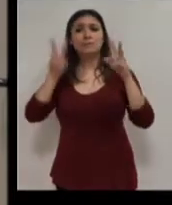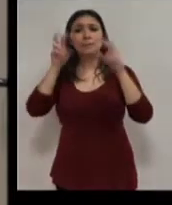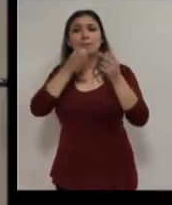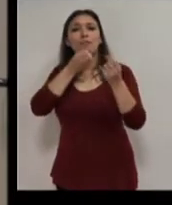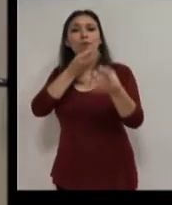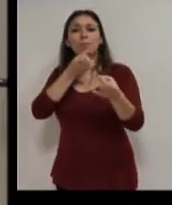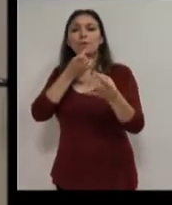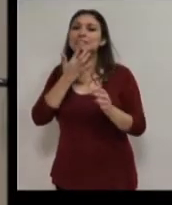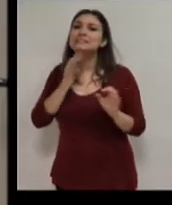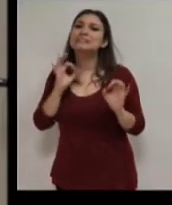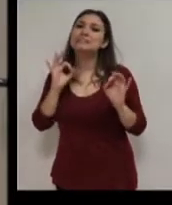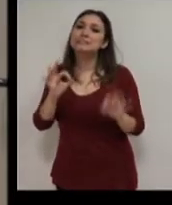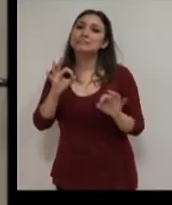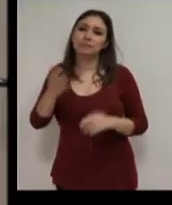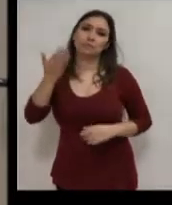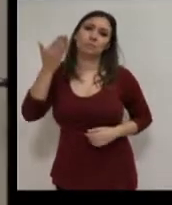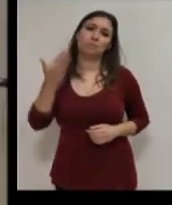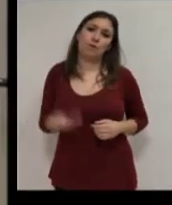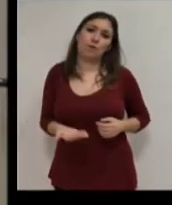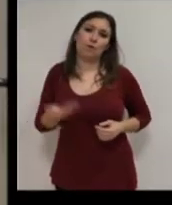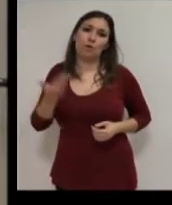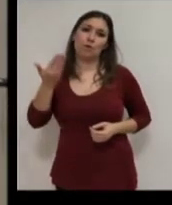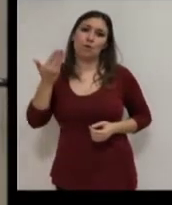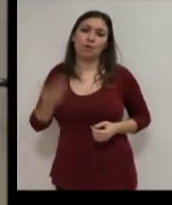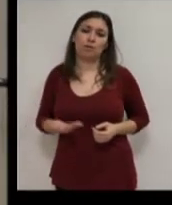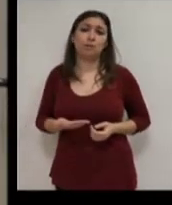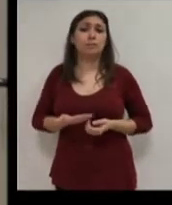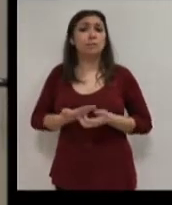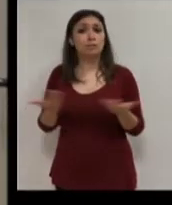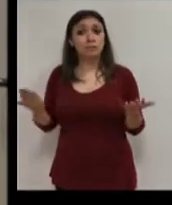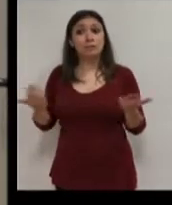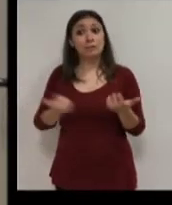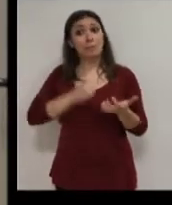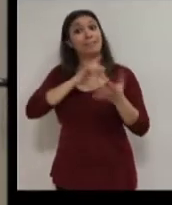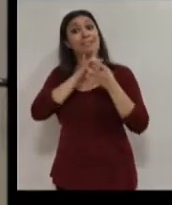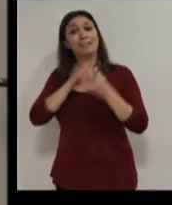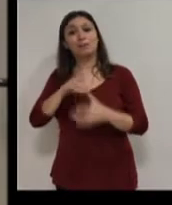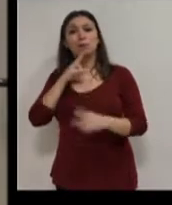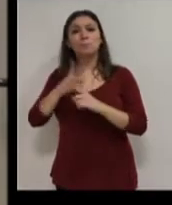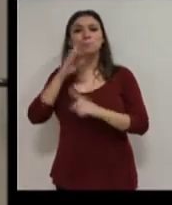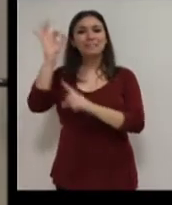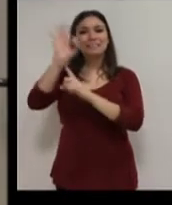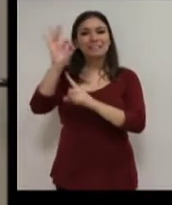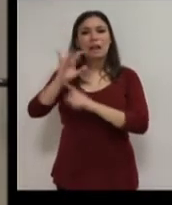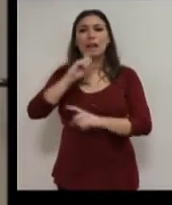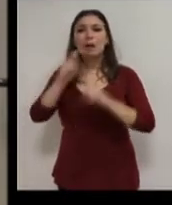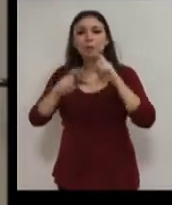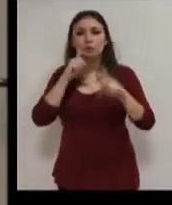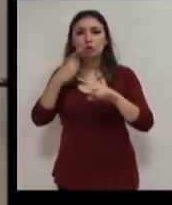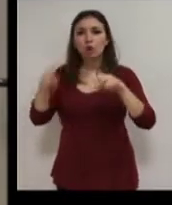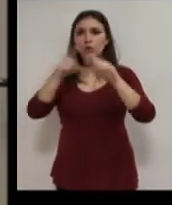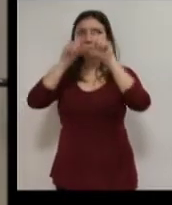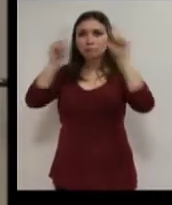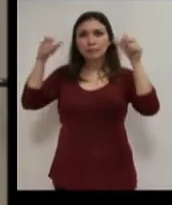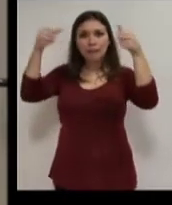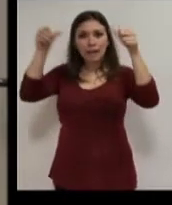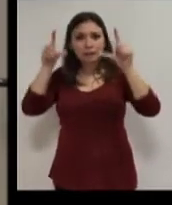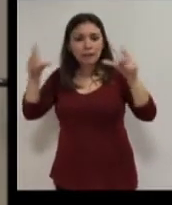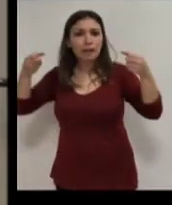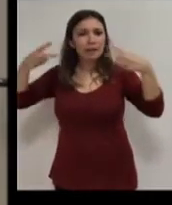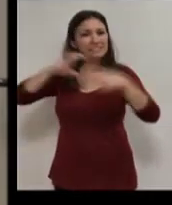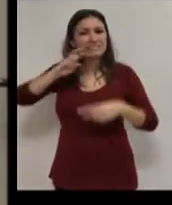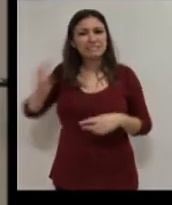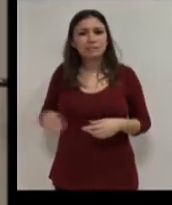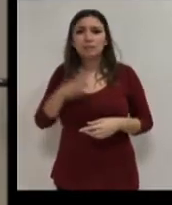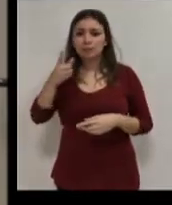transporte, pero yo creo que aquí los temas de información son especialmente relevantes, e incluso pues algo que está relacionado, que es la señalización, que a veces es